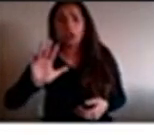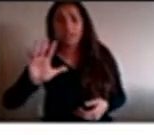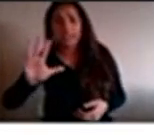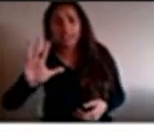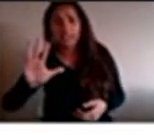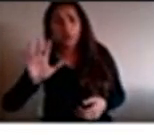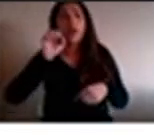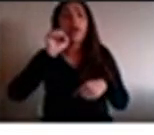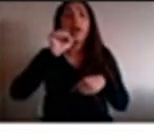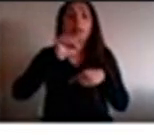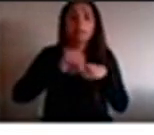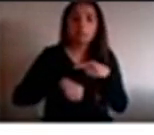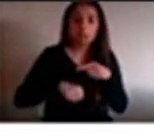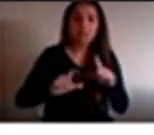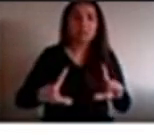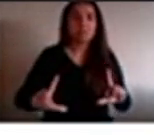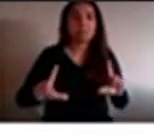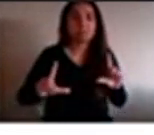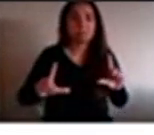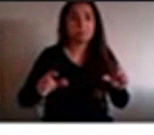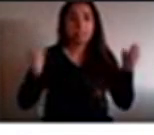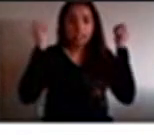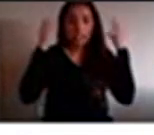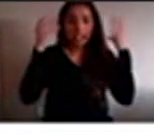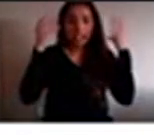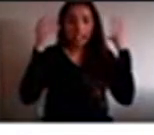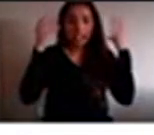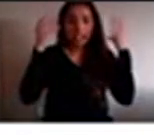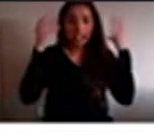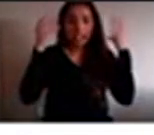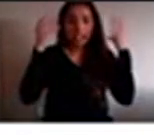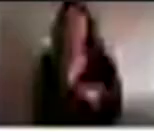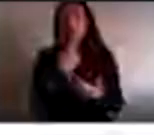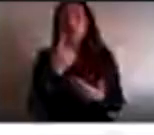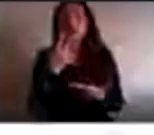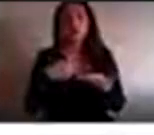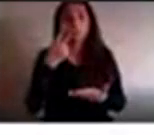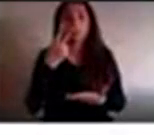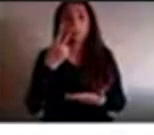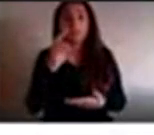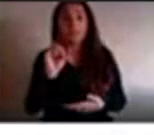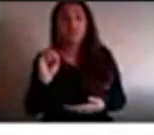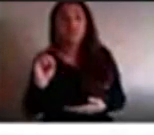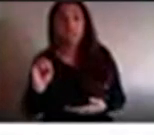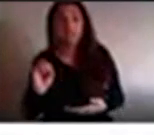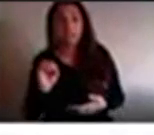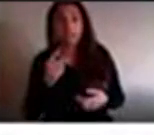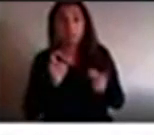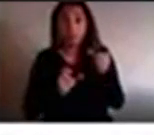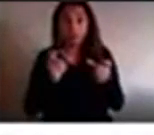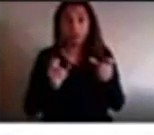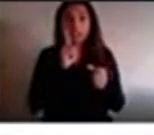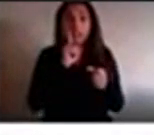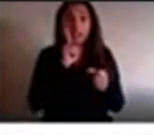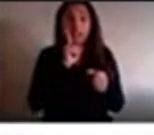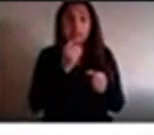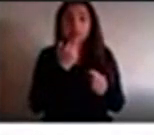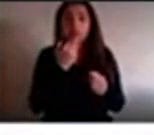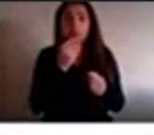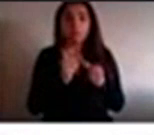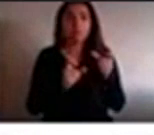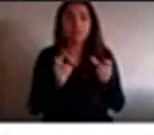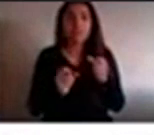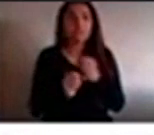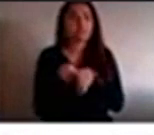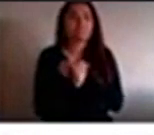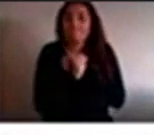capacitaciones. Y para el año 2020 se cuenta con 2.325 cupos, los que lamentablemente